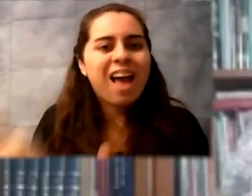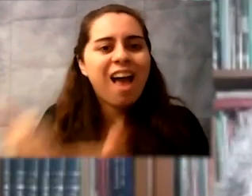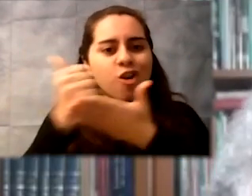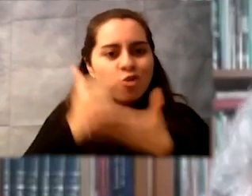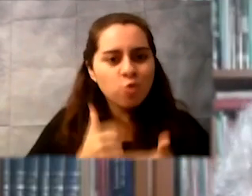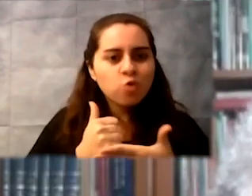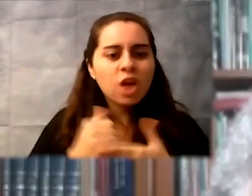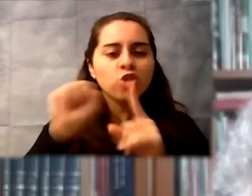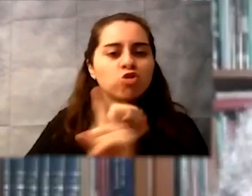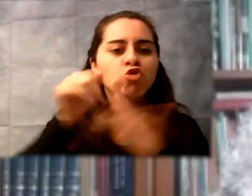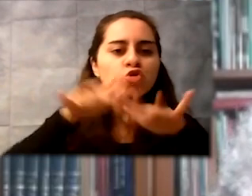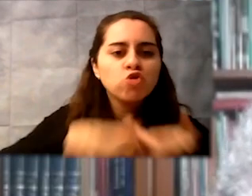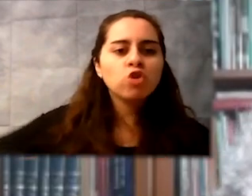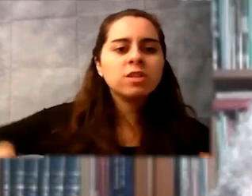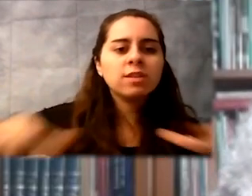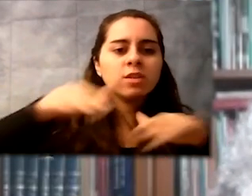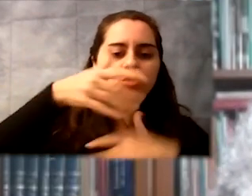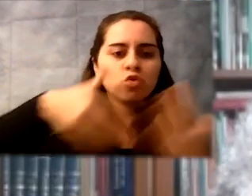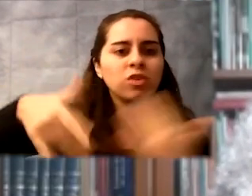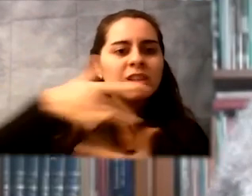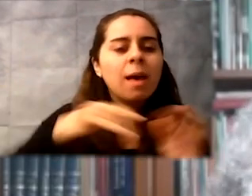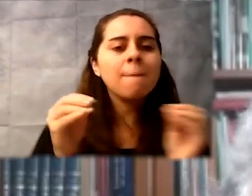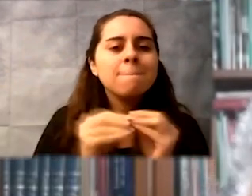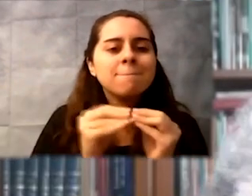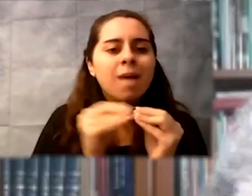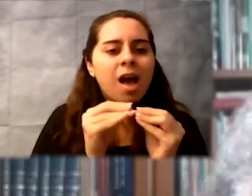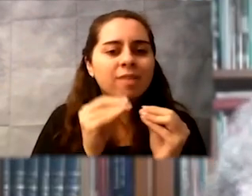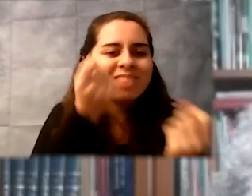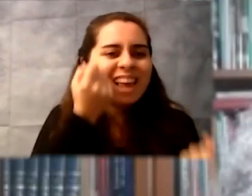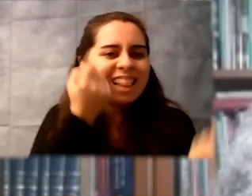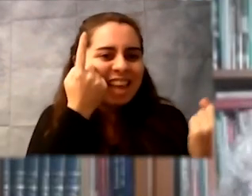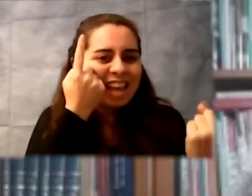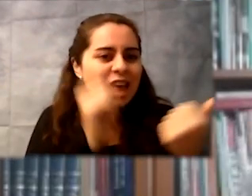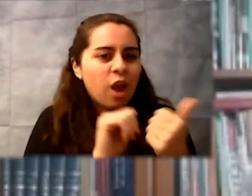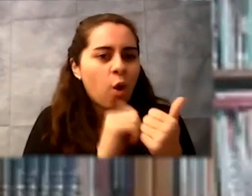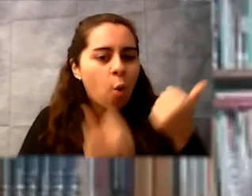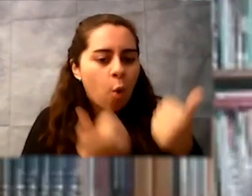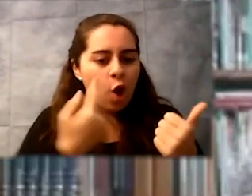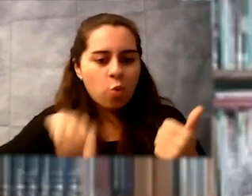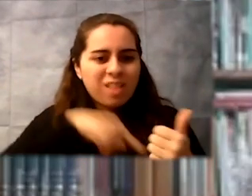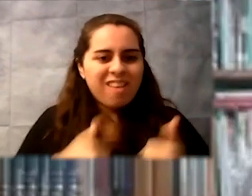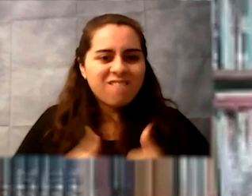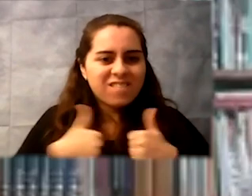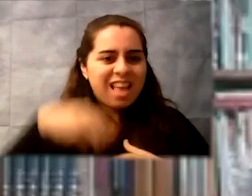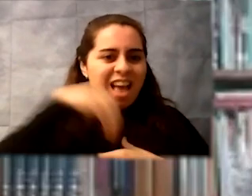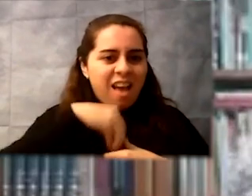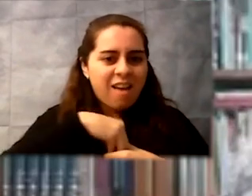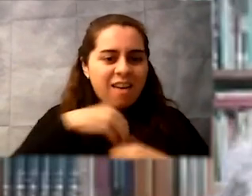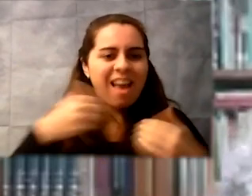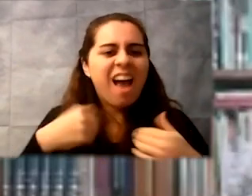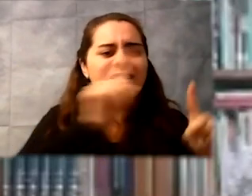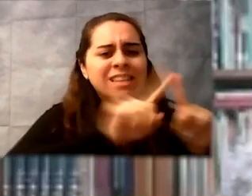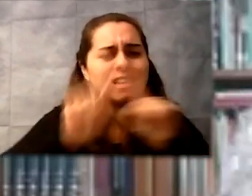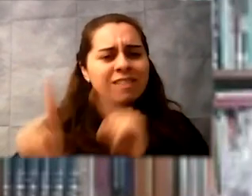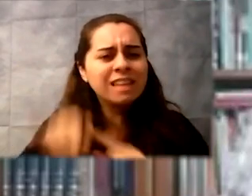medida que uno impulsa la aceptación de las intersecciones, ya sea al interior de todas, cada una de las personas, que tenemos muchas, o como